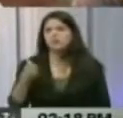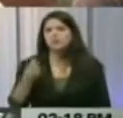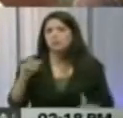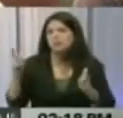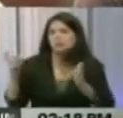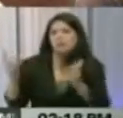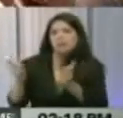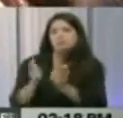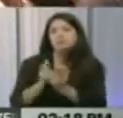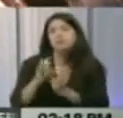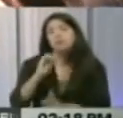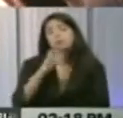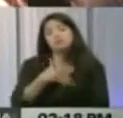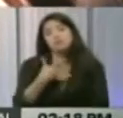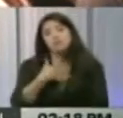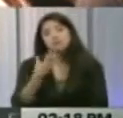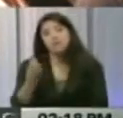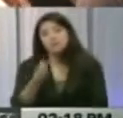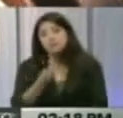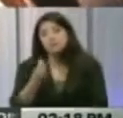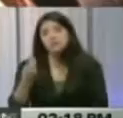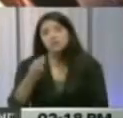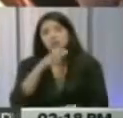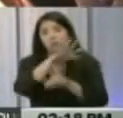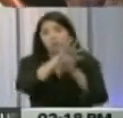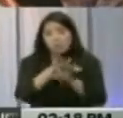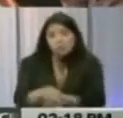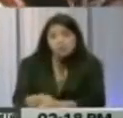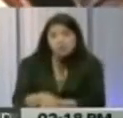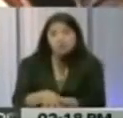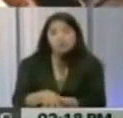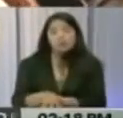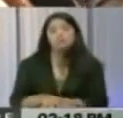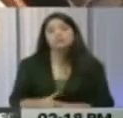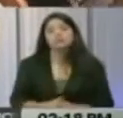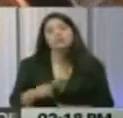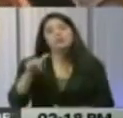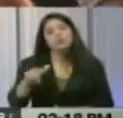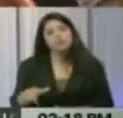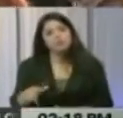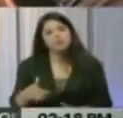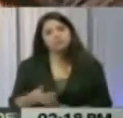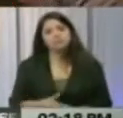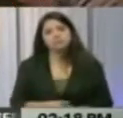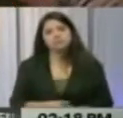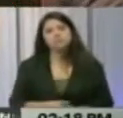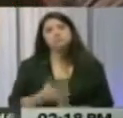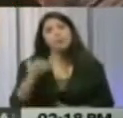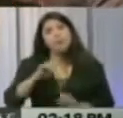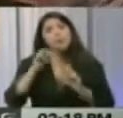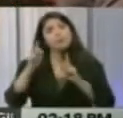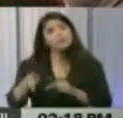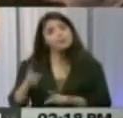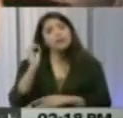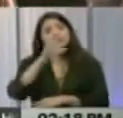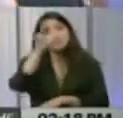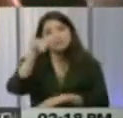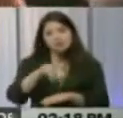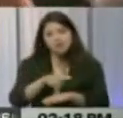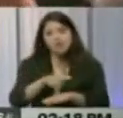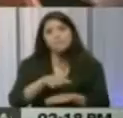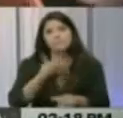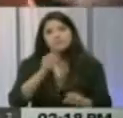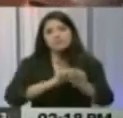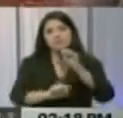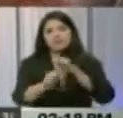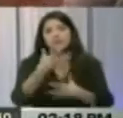minoría, quienes se habían sentido excluidos de los espacios de poder, hoy están tienen una gran oportunidad en la Asamblea Nacional para